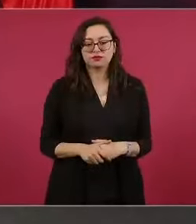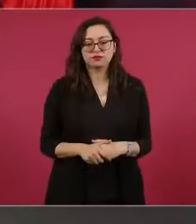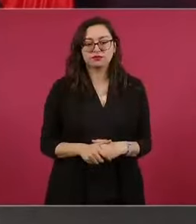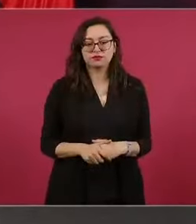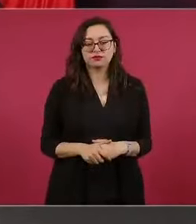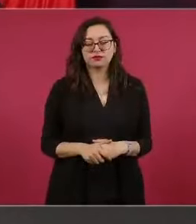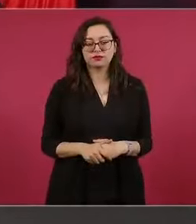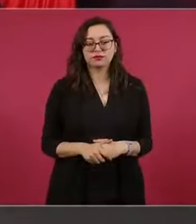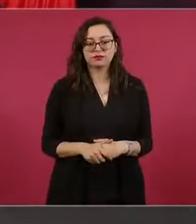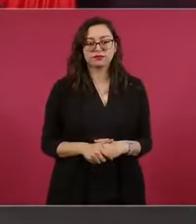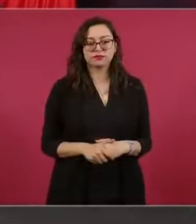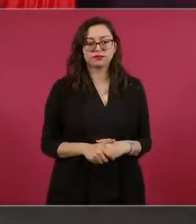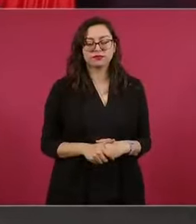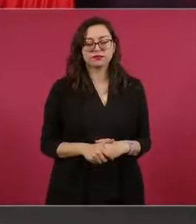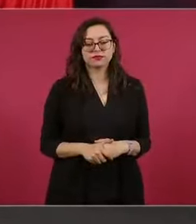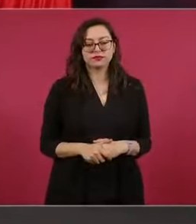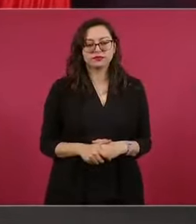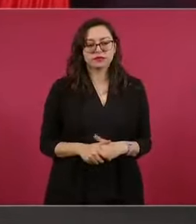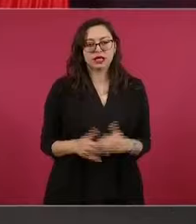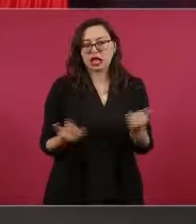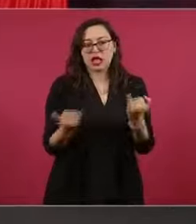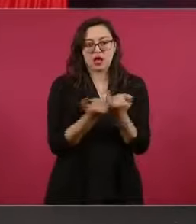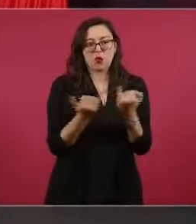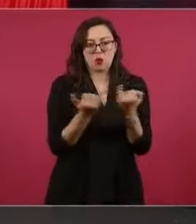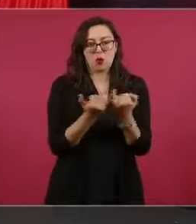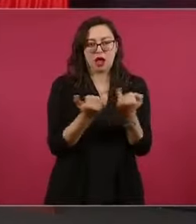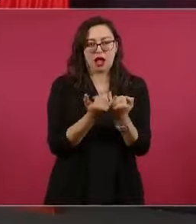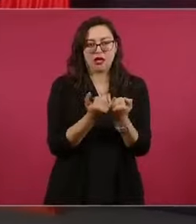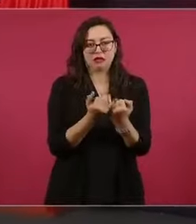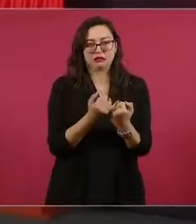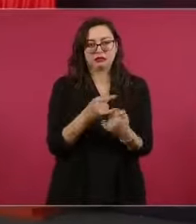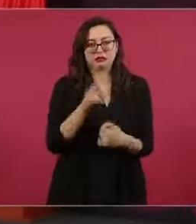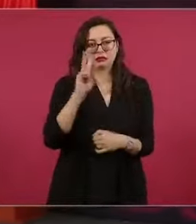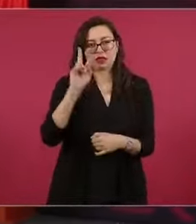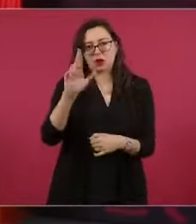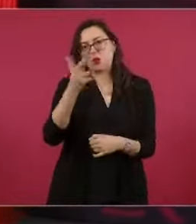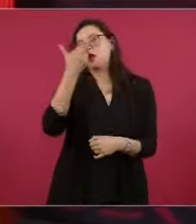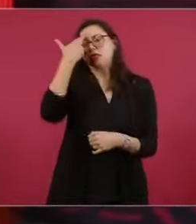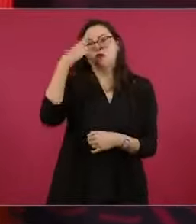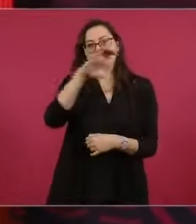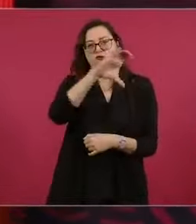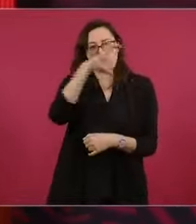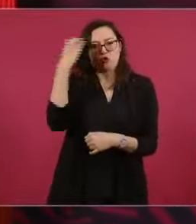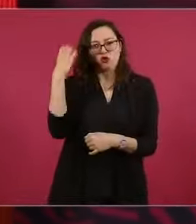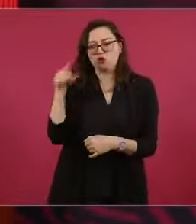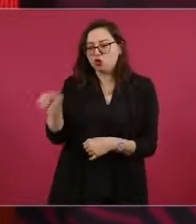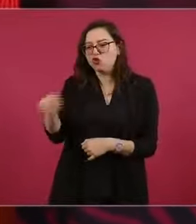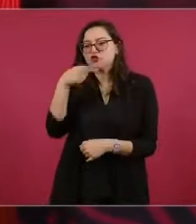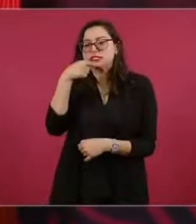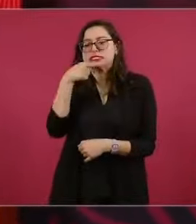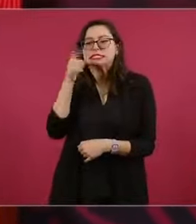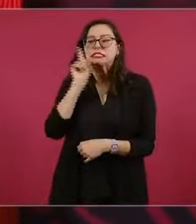retratando al buitre que estaba a punto de devorarse a la niña.